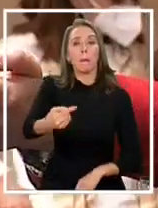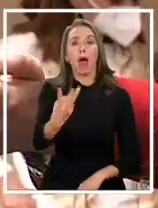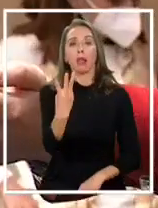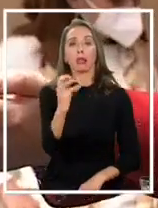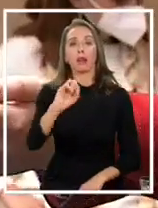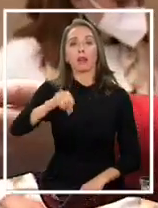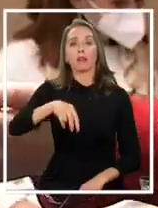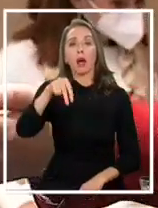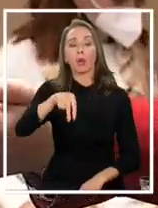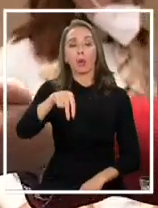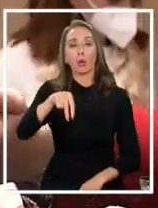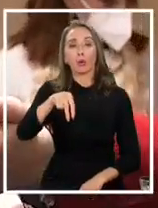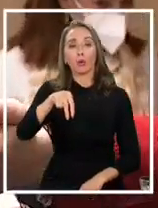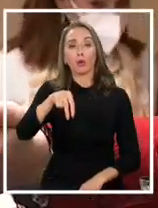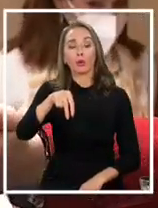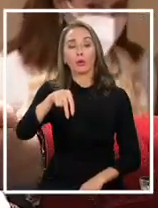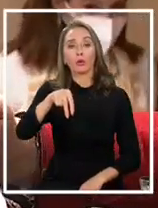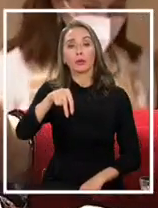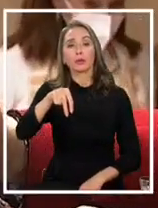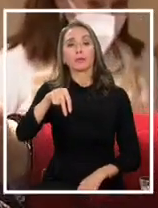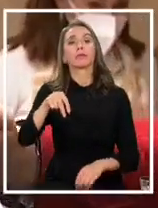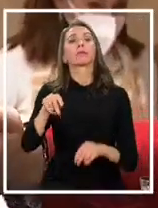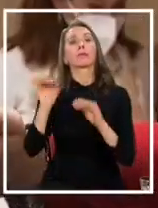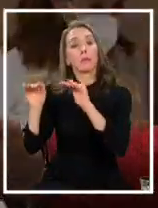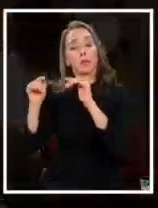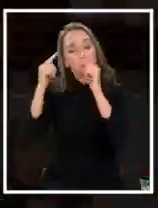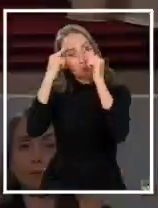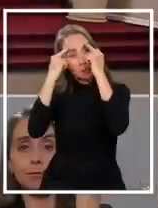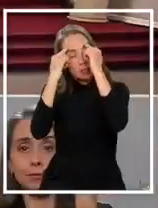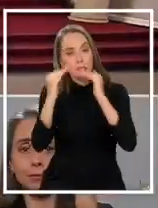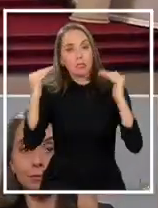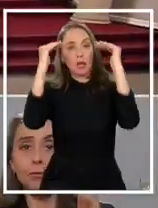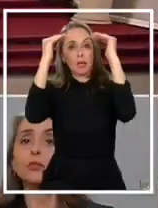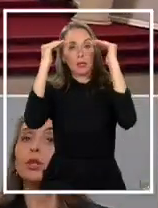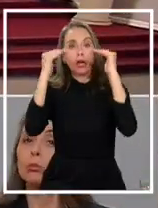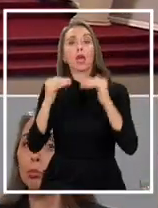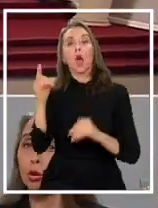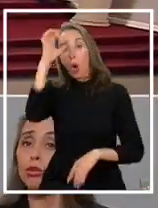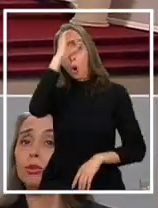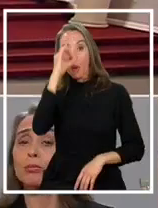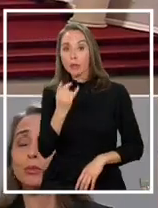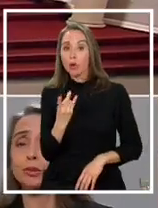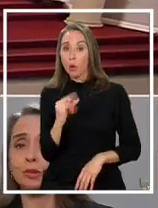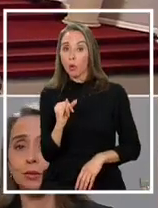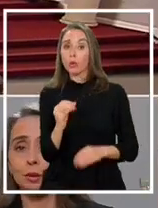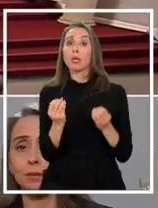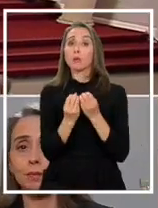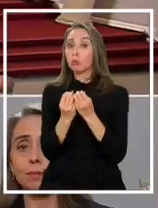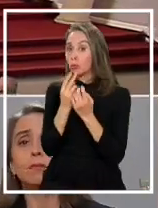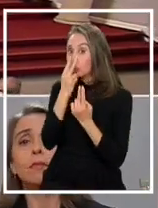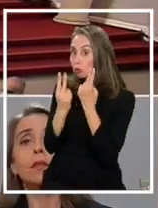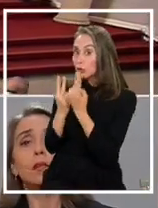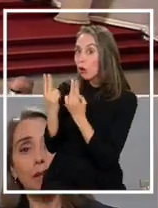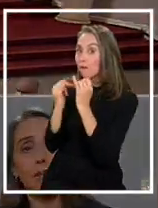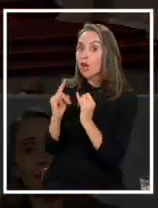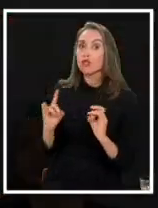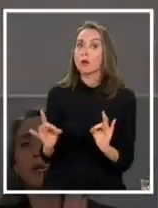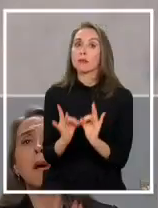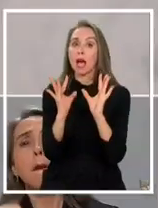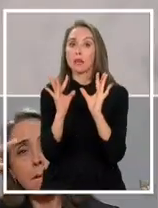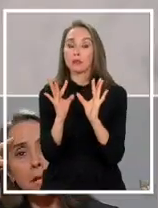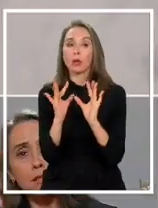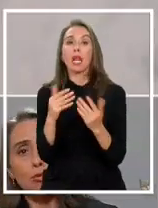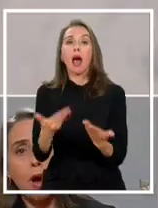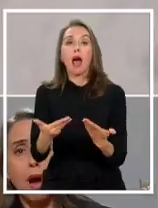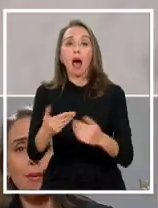de junio es un llamado, ¿cierto?, a hacerlo con altura de mira. Postura UDI que para muchos en su forma no es casual. Ha